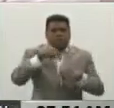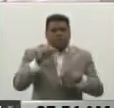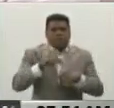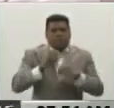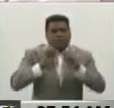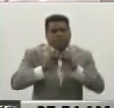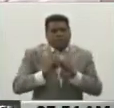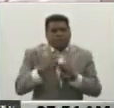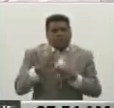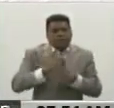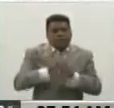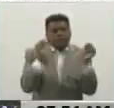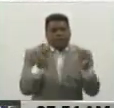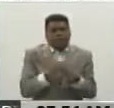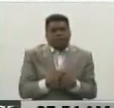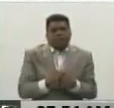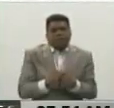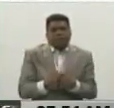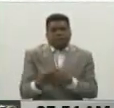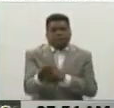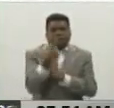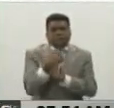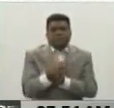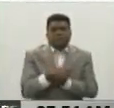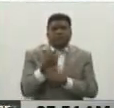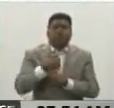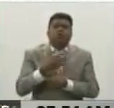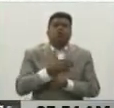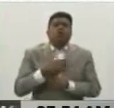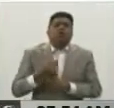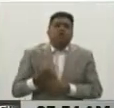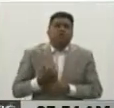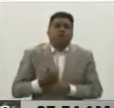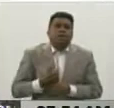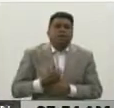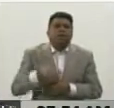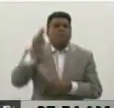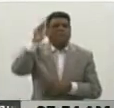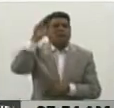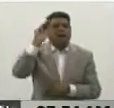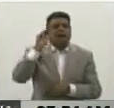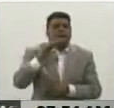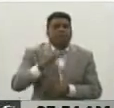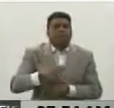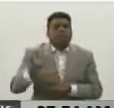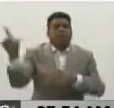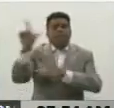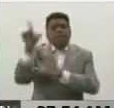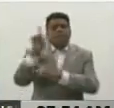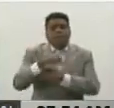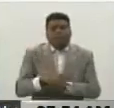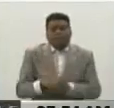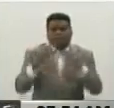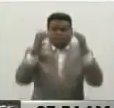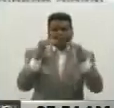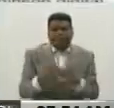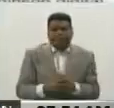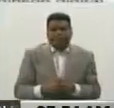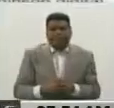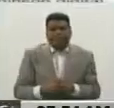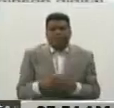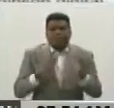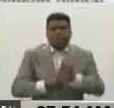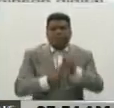mañana. Rebeca González nos escribe: deseo ser formadora de misión Robinson Digital en el estado Lara. Alexis Sánchez, la coordinación de la